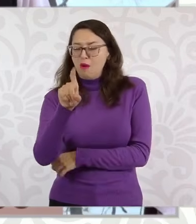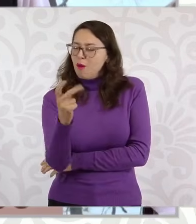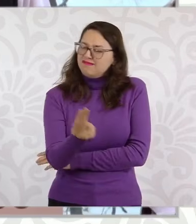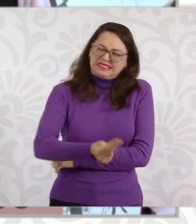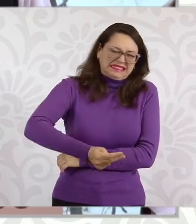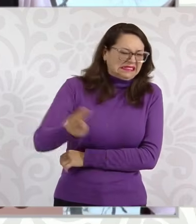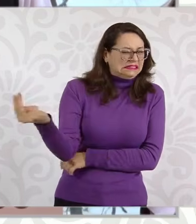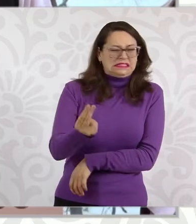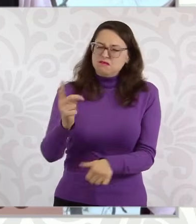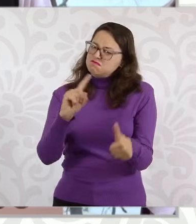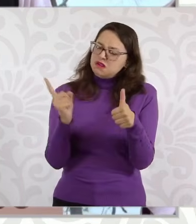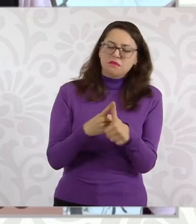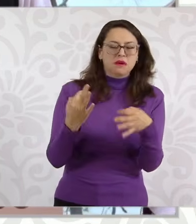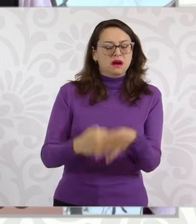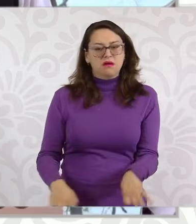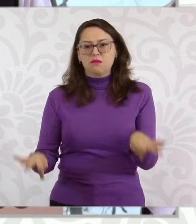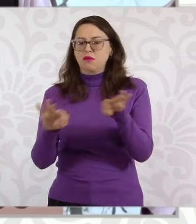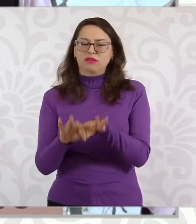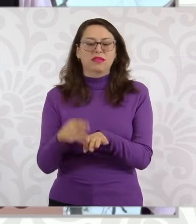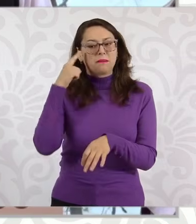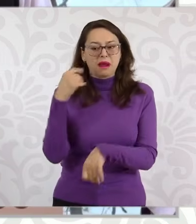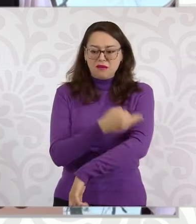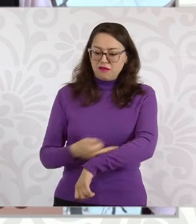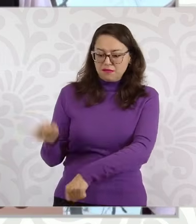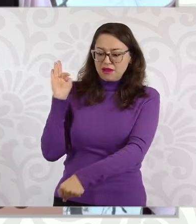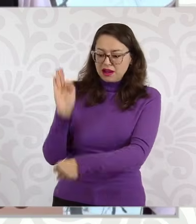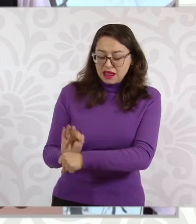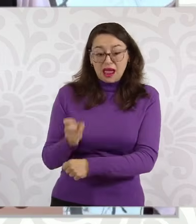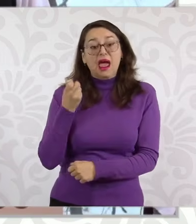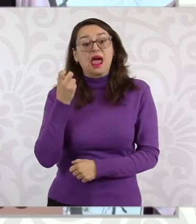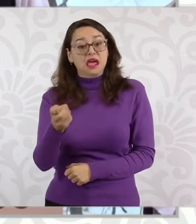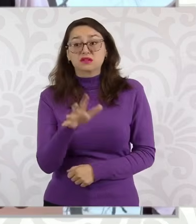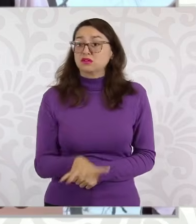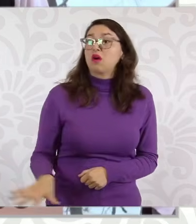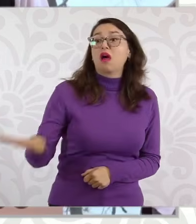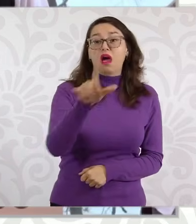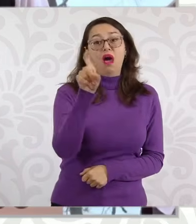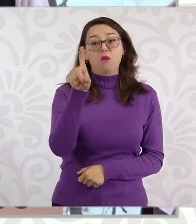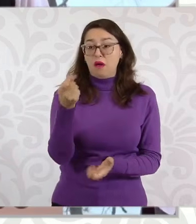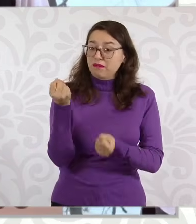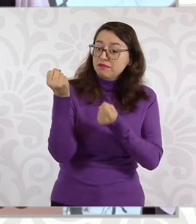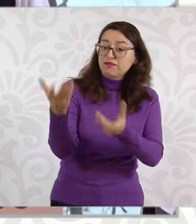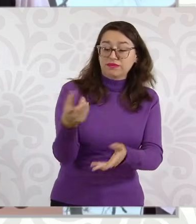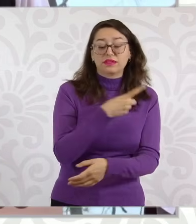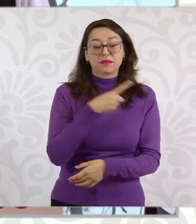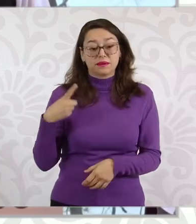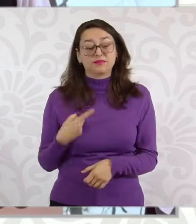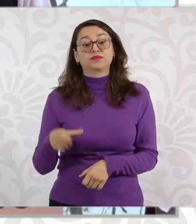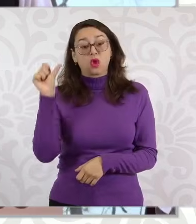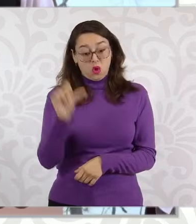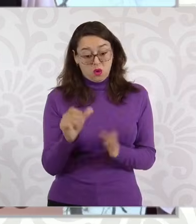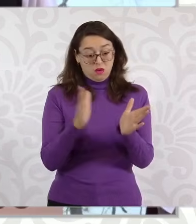prioridad es que el recurso jamás le falte a los más vulnerables. Nos llevamos estos títulos con